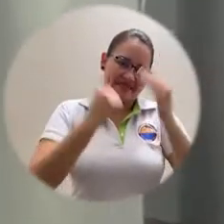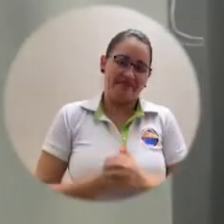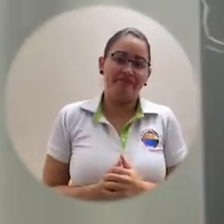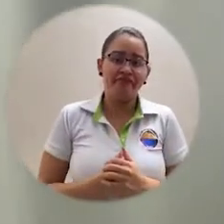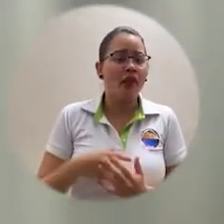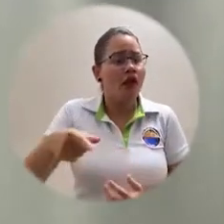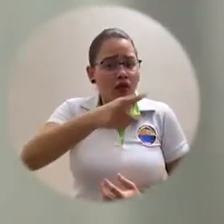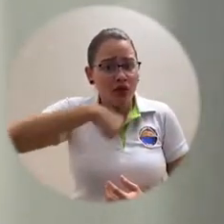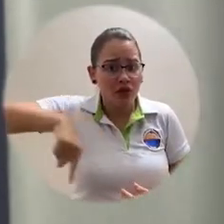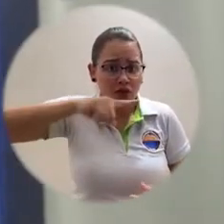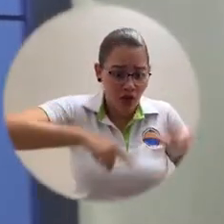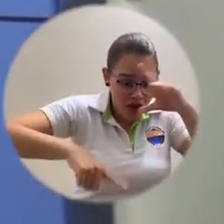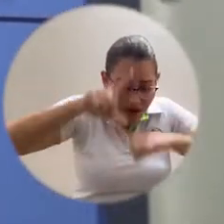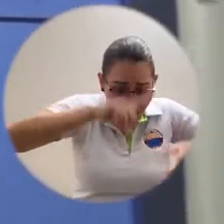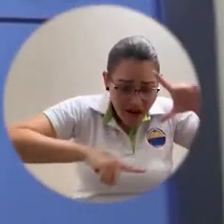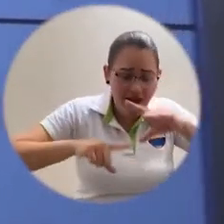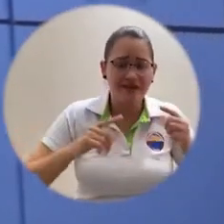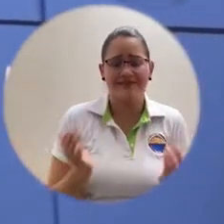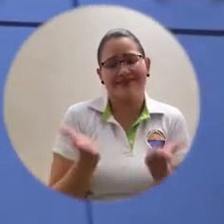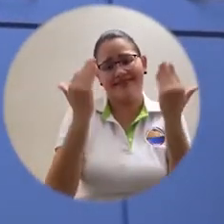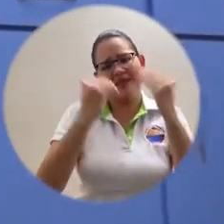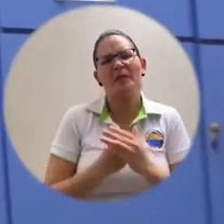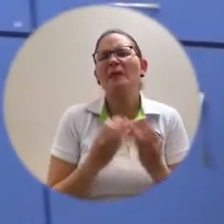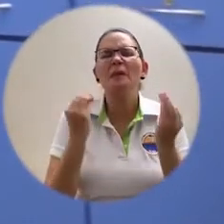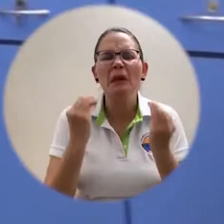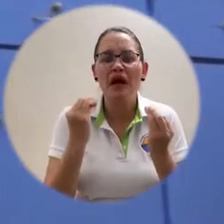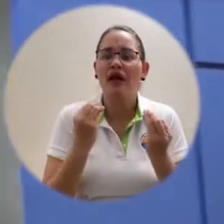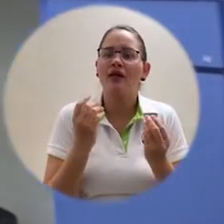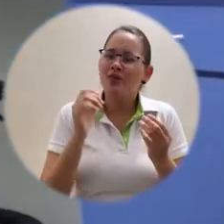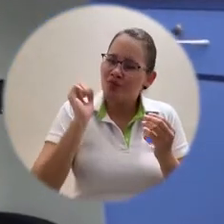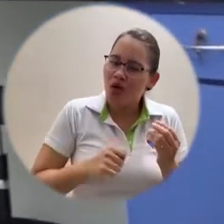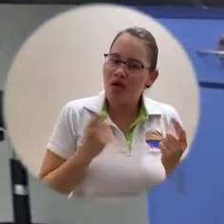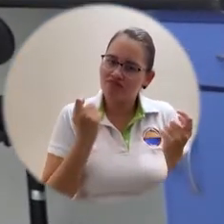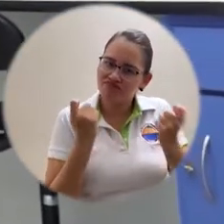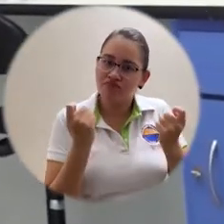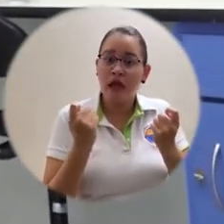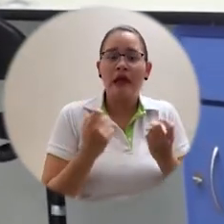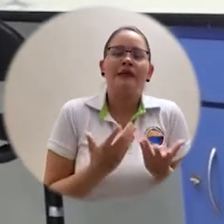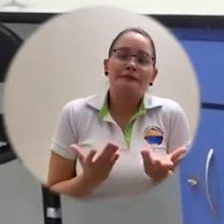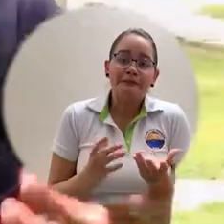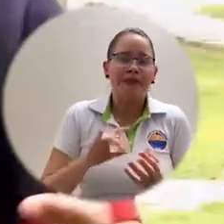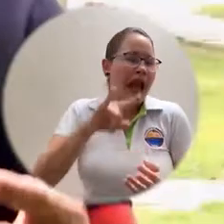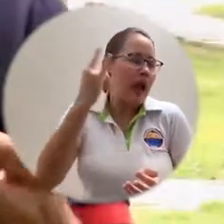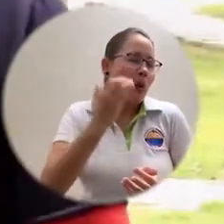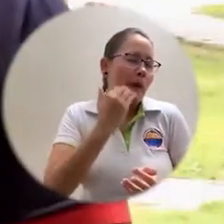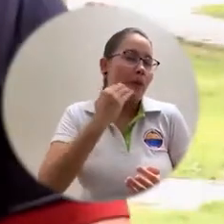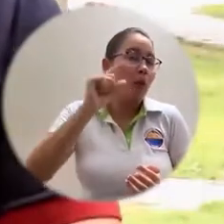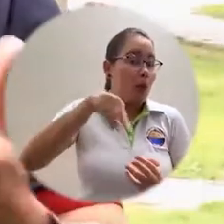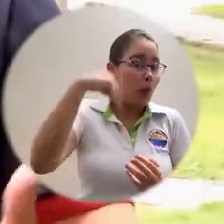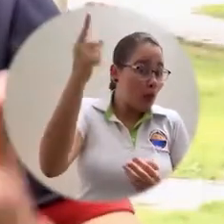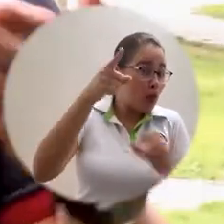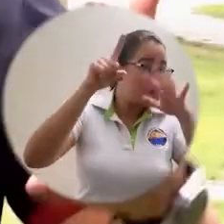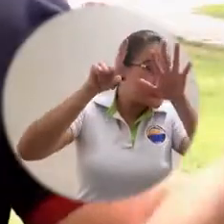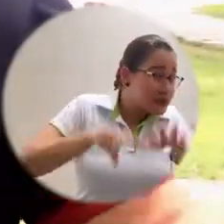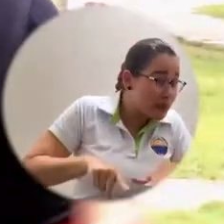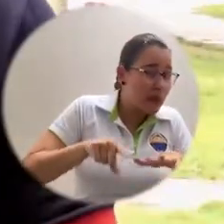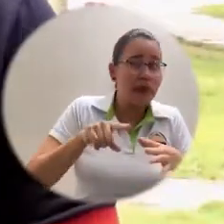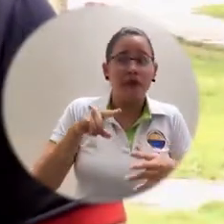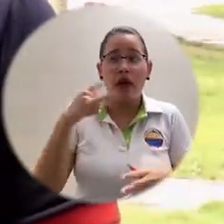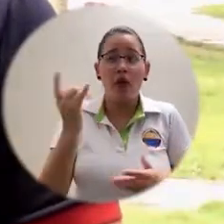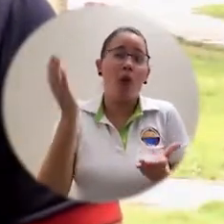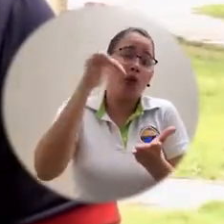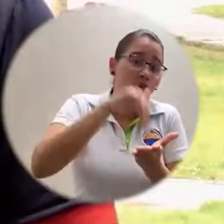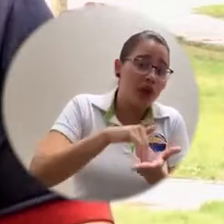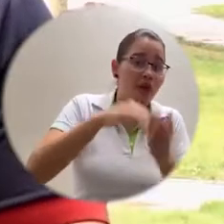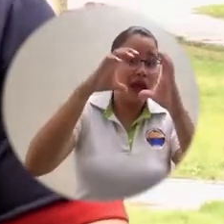hacer control oportuno en el caso de que retomemos actividades presenciales en el segundo semestre o escalonadas y poder tener un control